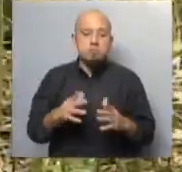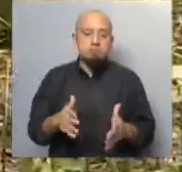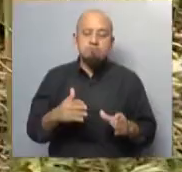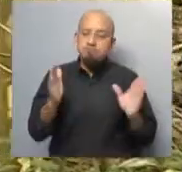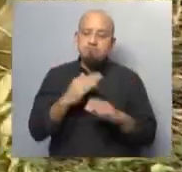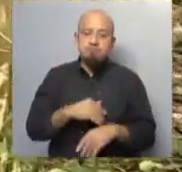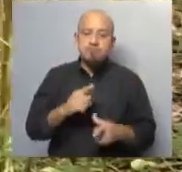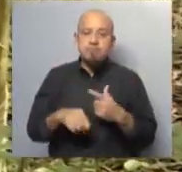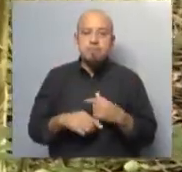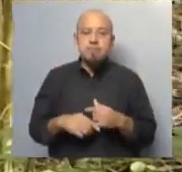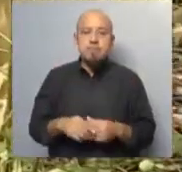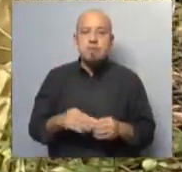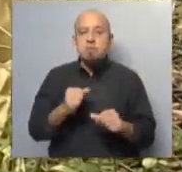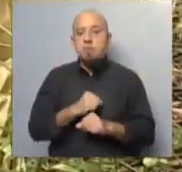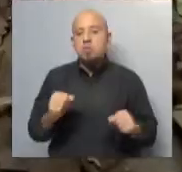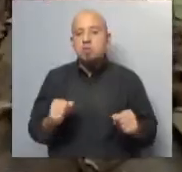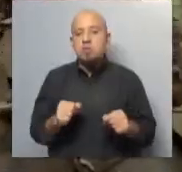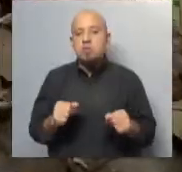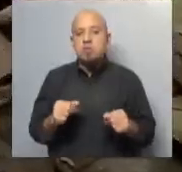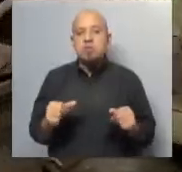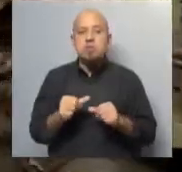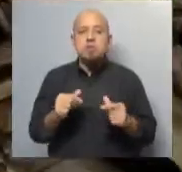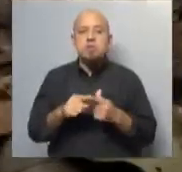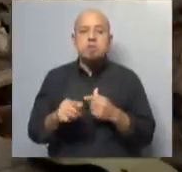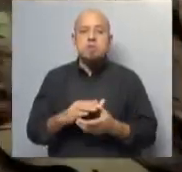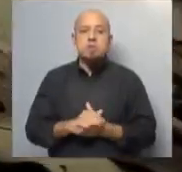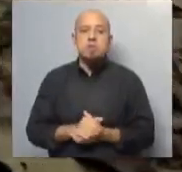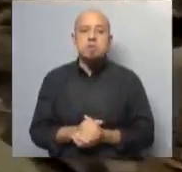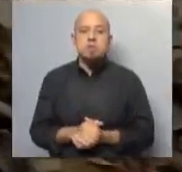en un basural imposible de ser habitado.